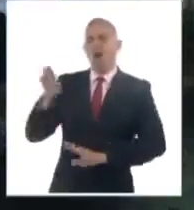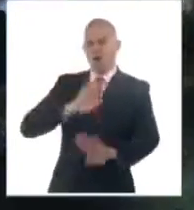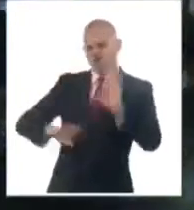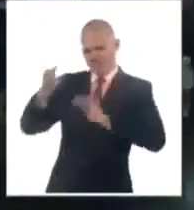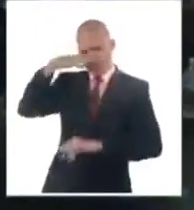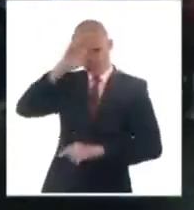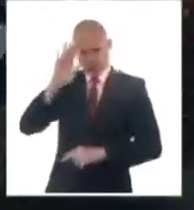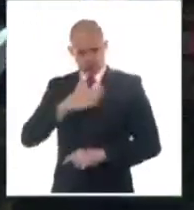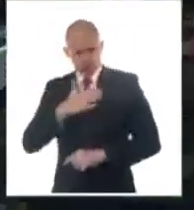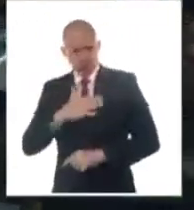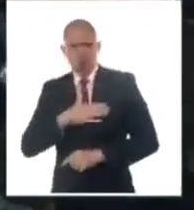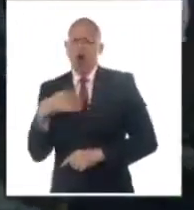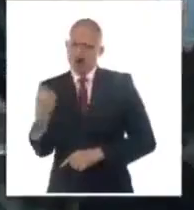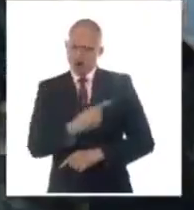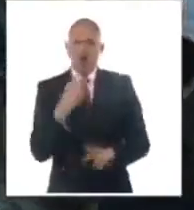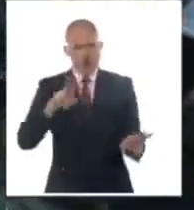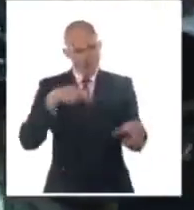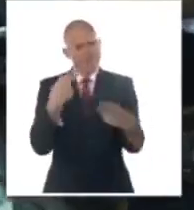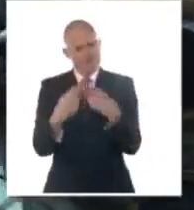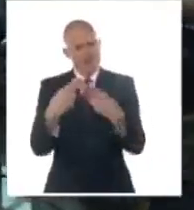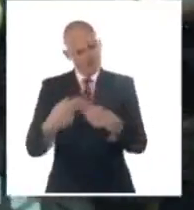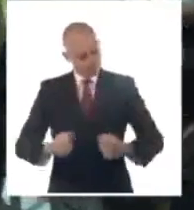y confianza.